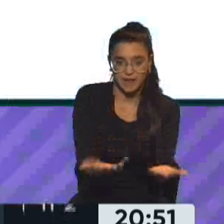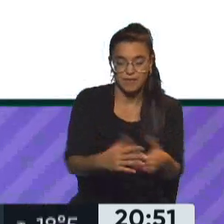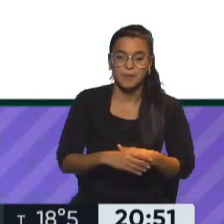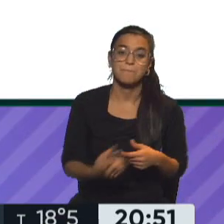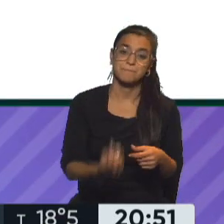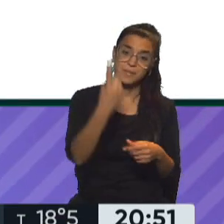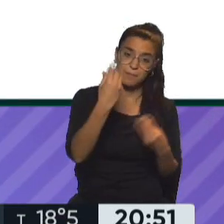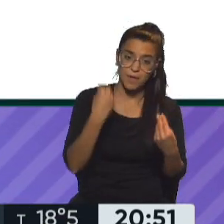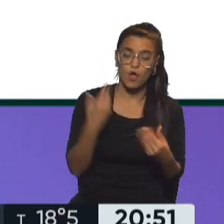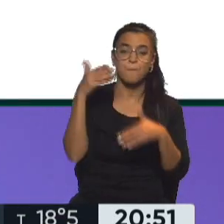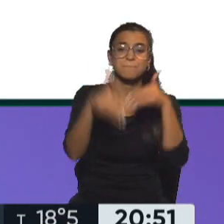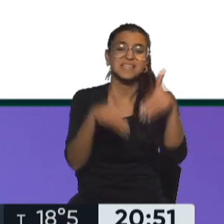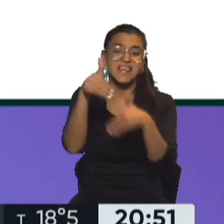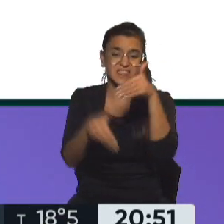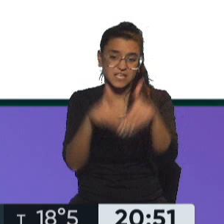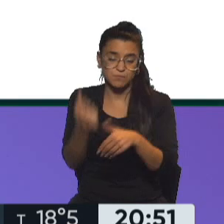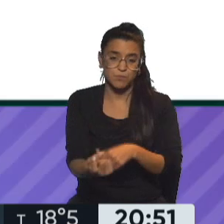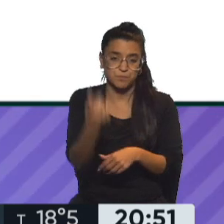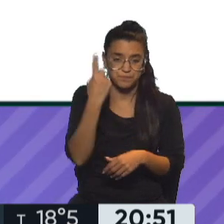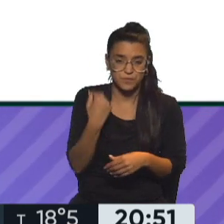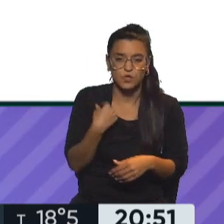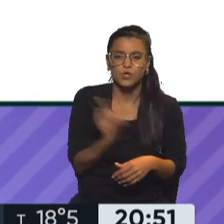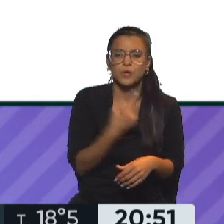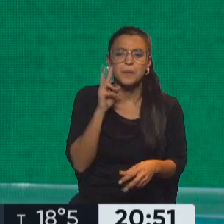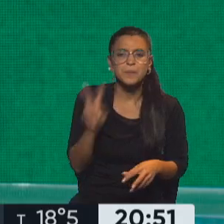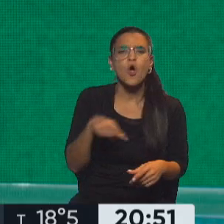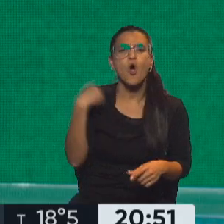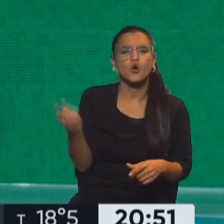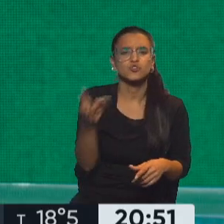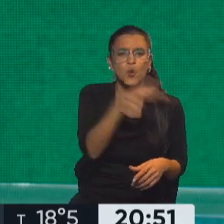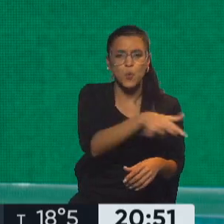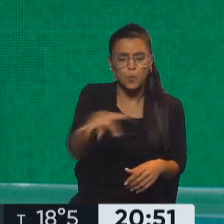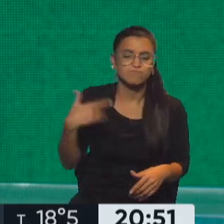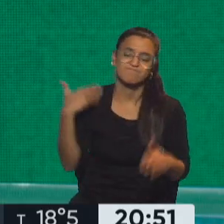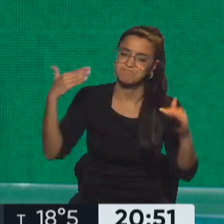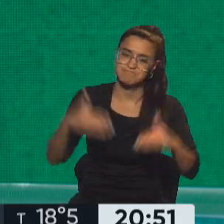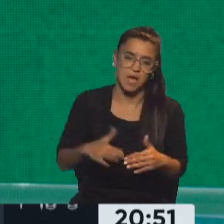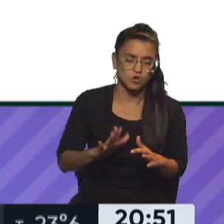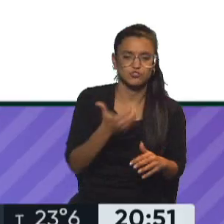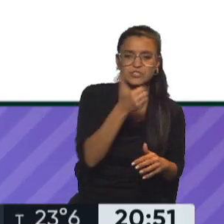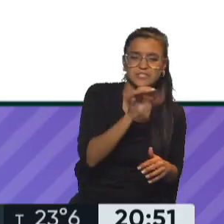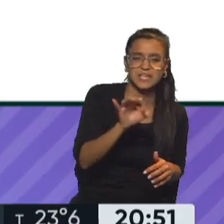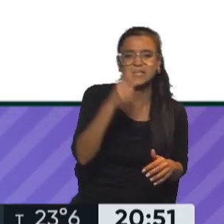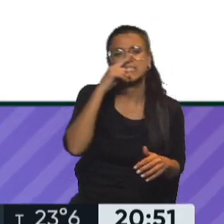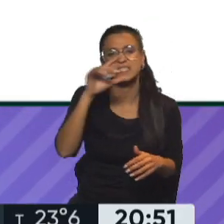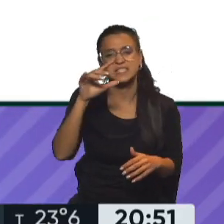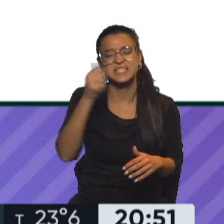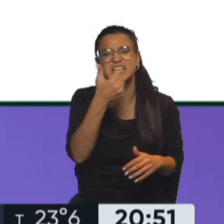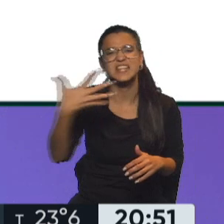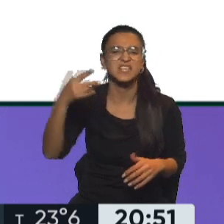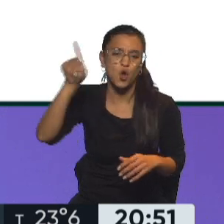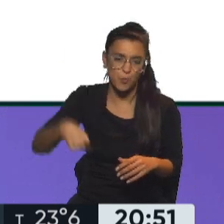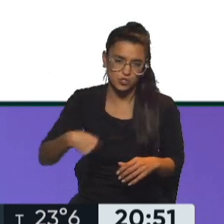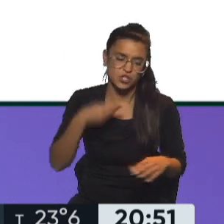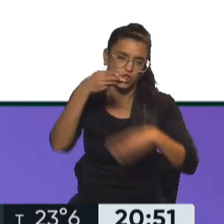Primero, el grado de presentismo. ¿Qué está pasando en otros lugares con eso? Bajo, entre el 60 y el